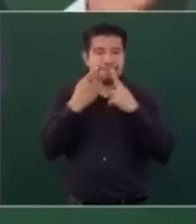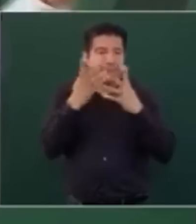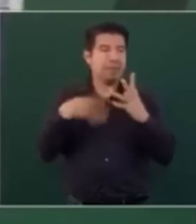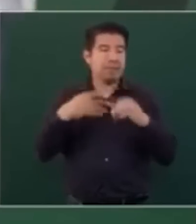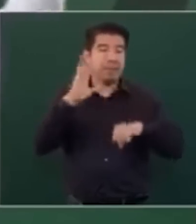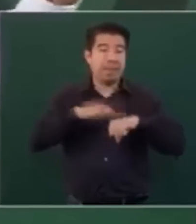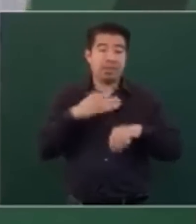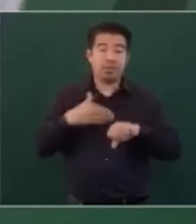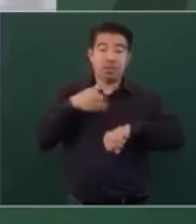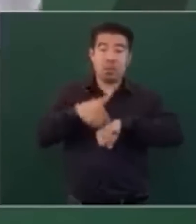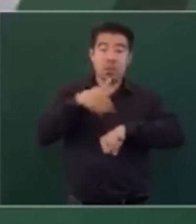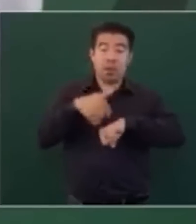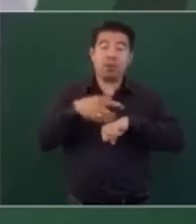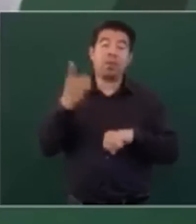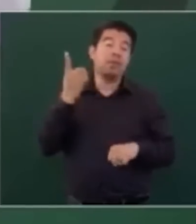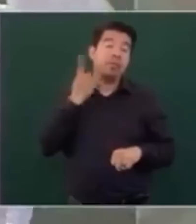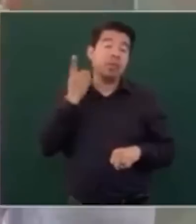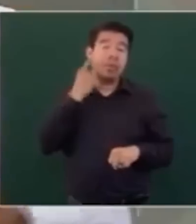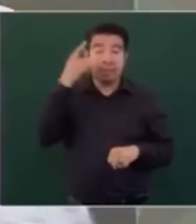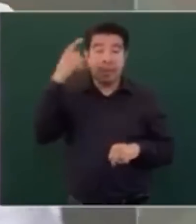que impulse